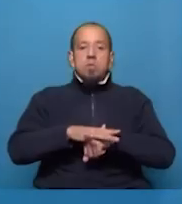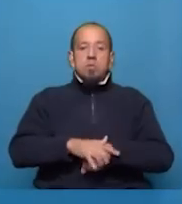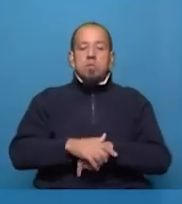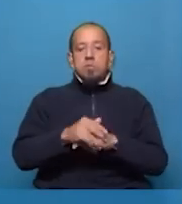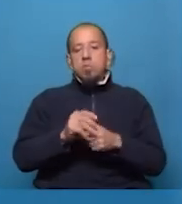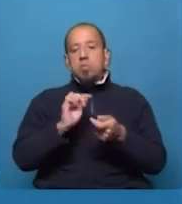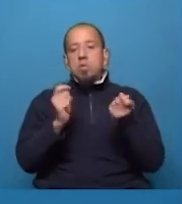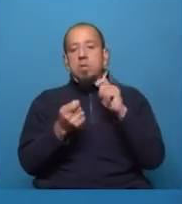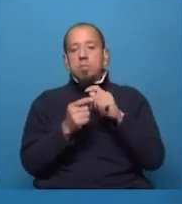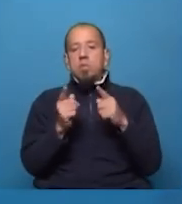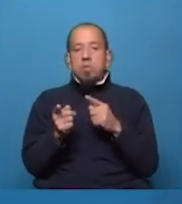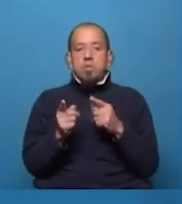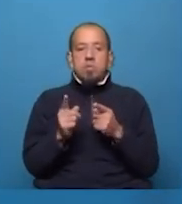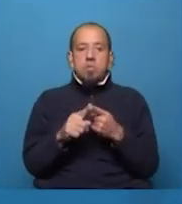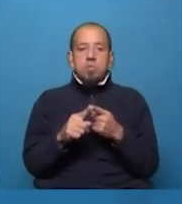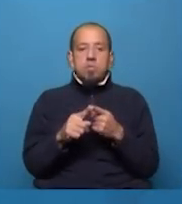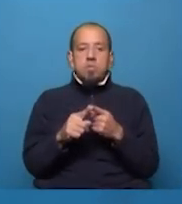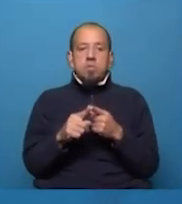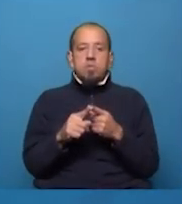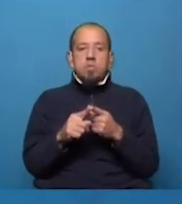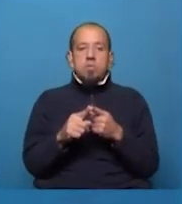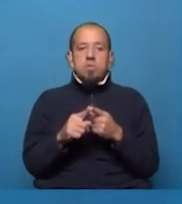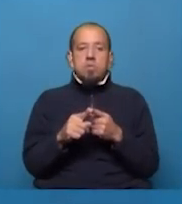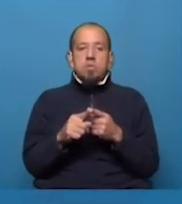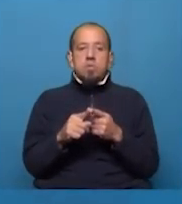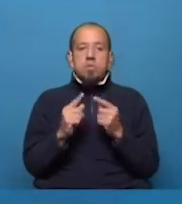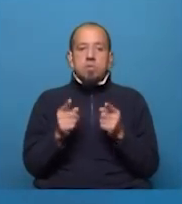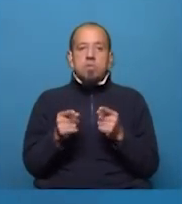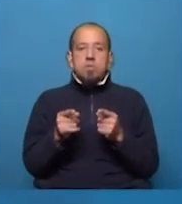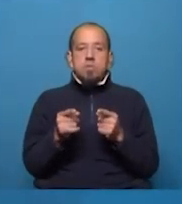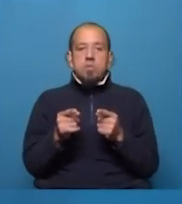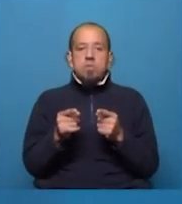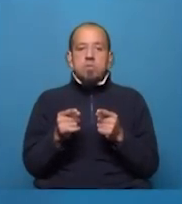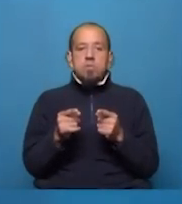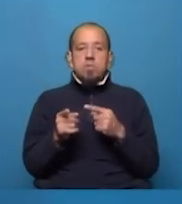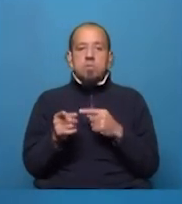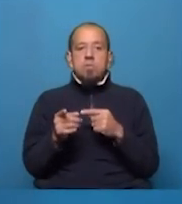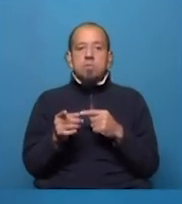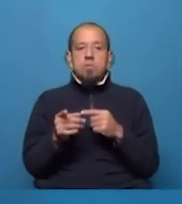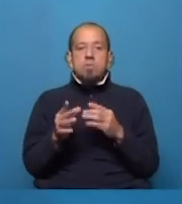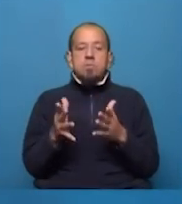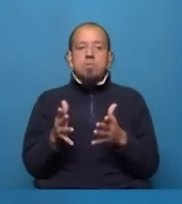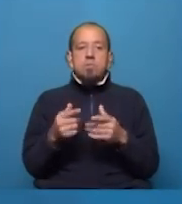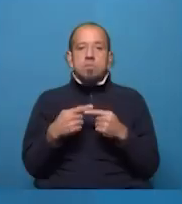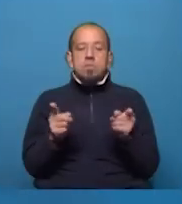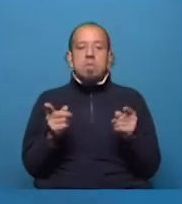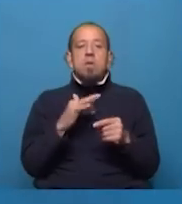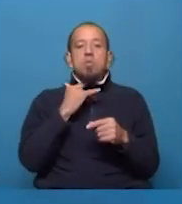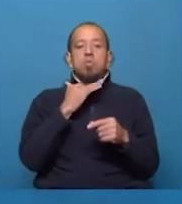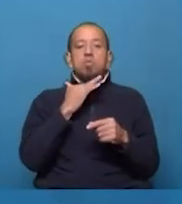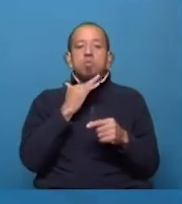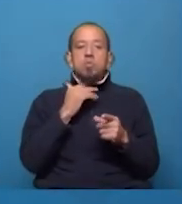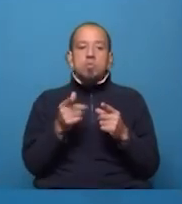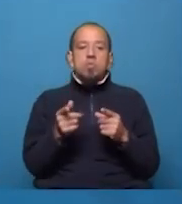cambio en ese sentido cuando cuando nosotros empezamos en lavado a diferencia lo que me pasó en corrupción